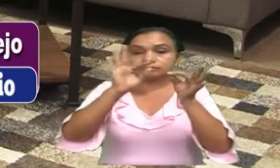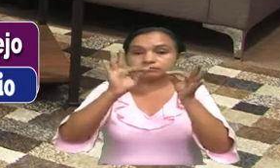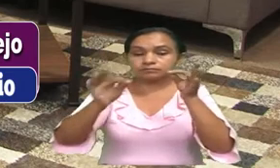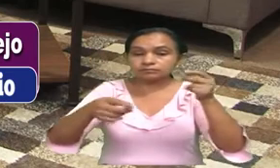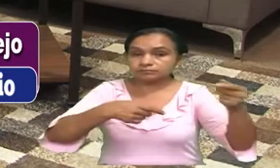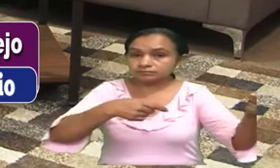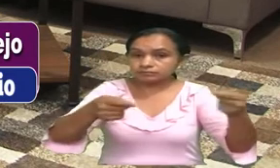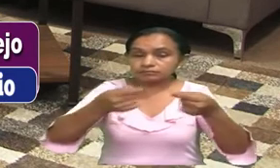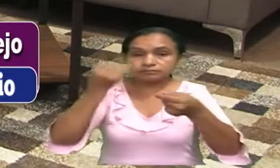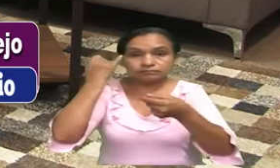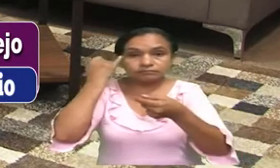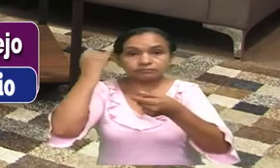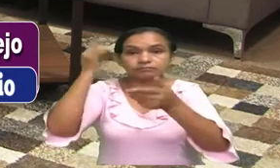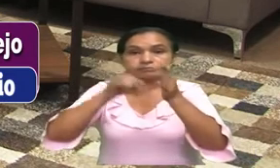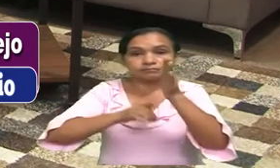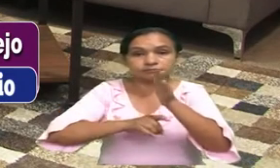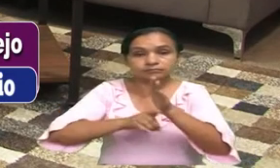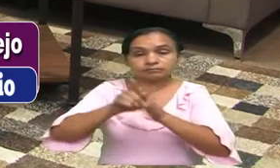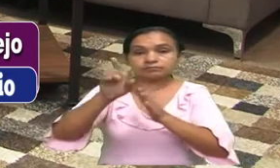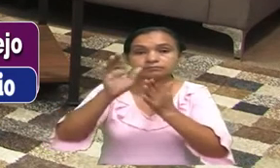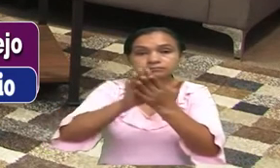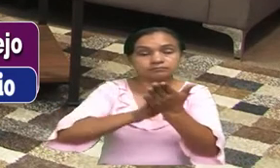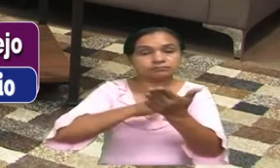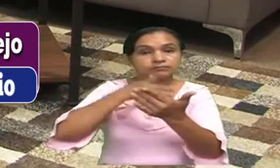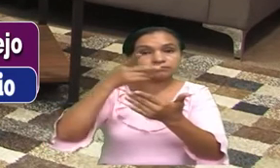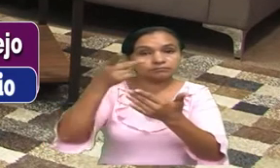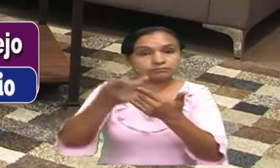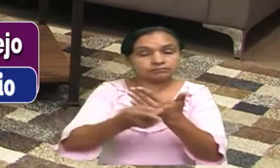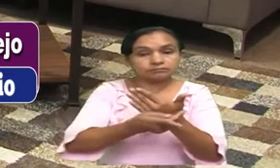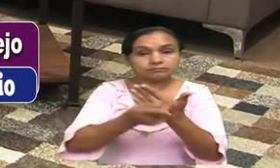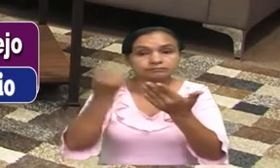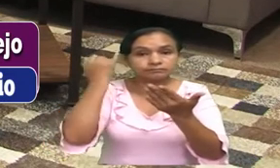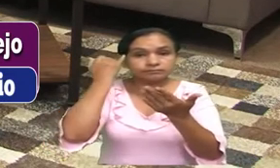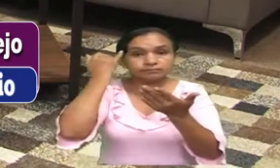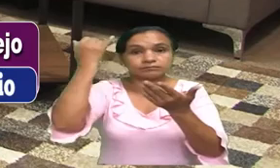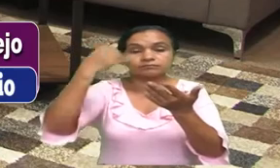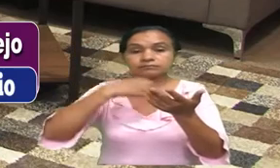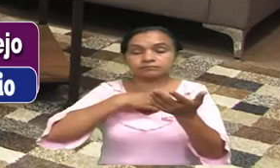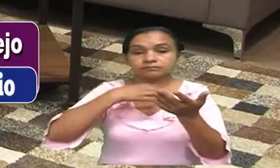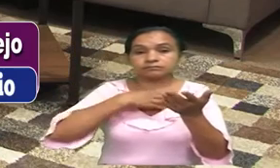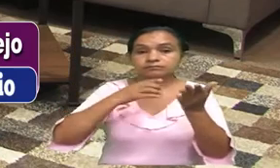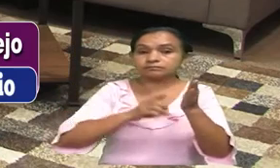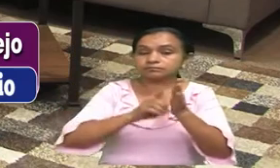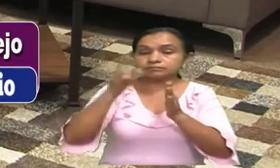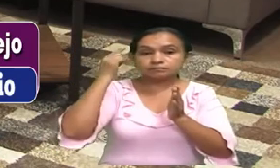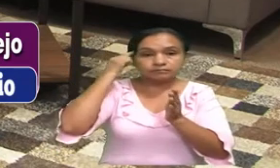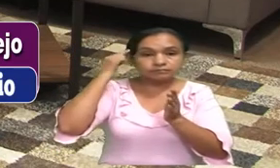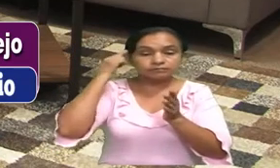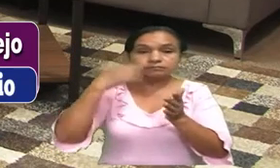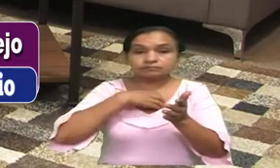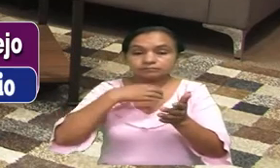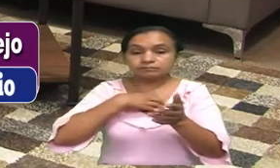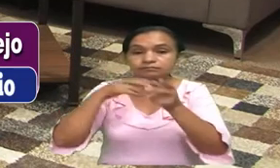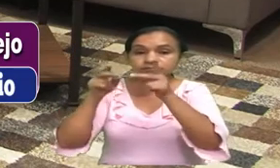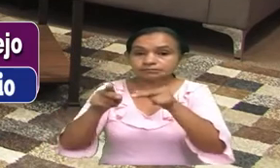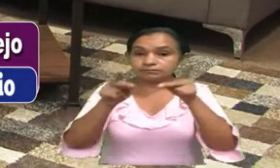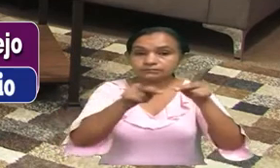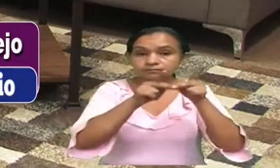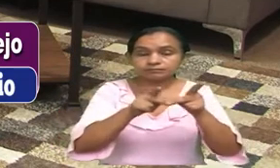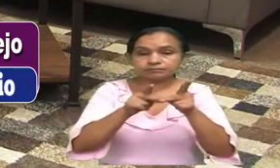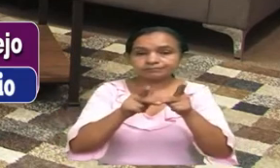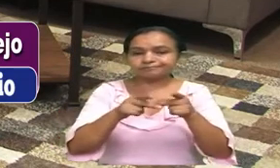innovación, con los programas de creatividad, desarrollar pensamiento creativo, pero no